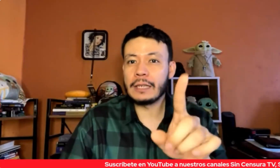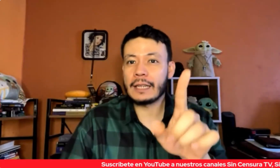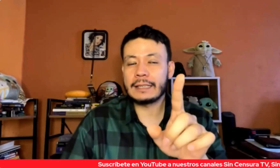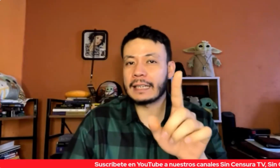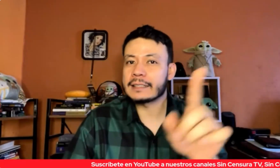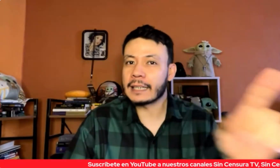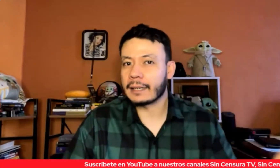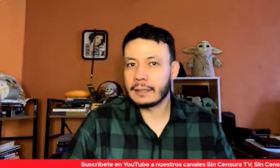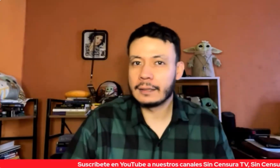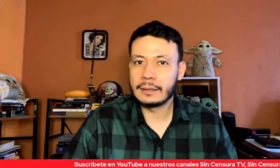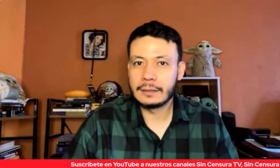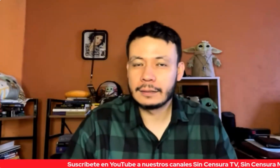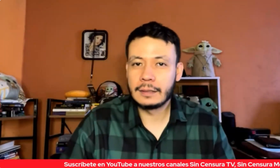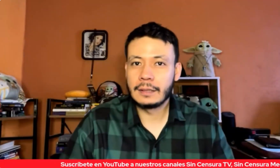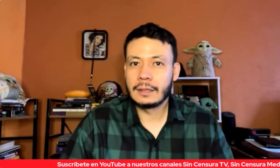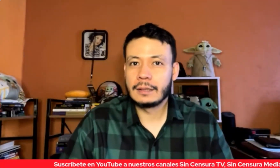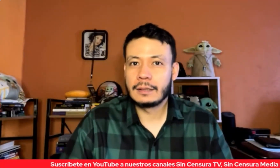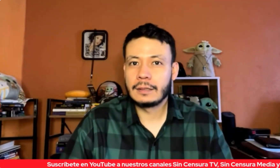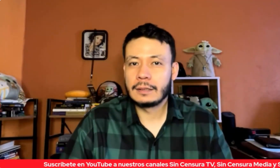la posibilidad de transar.